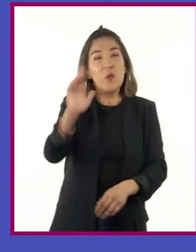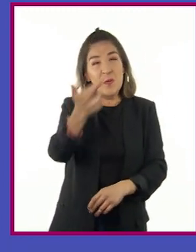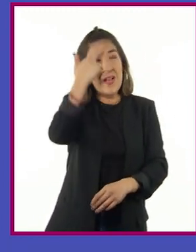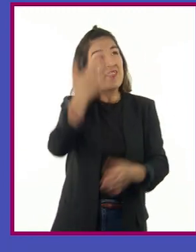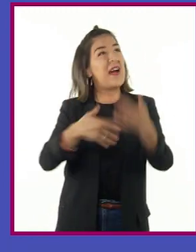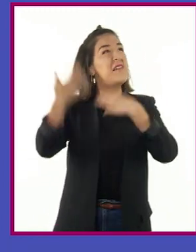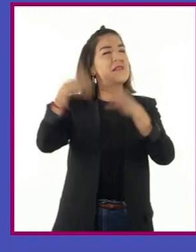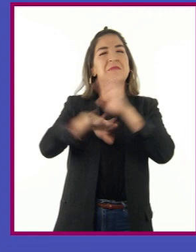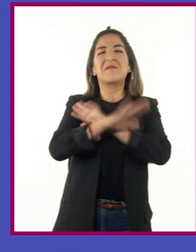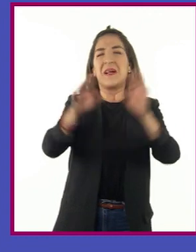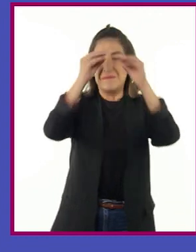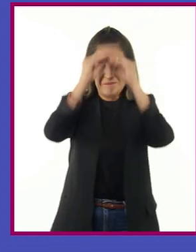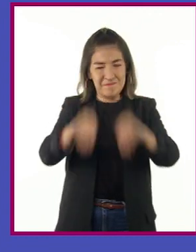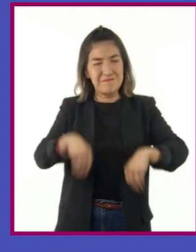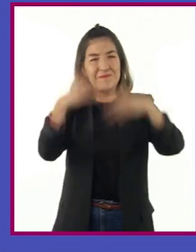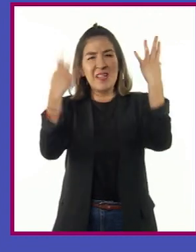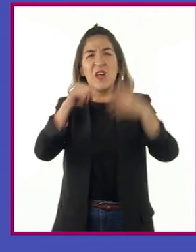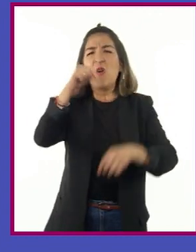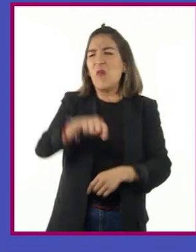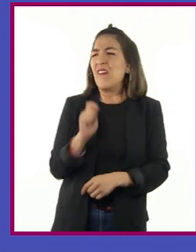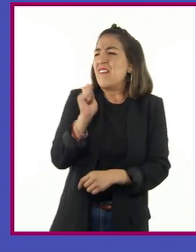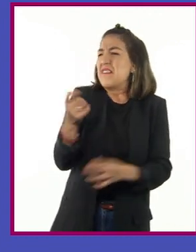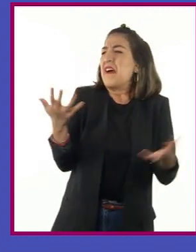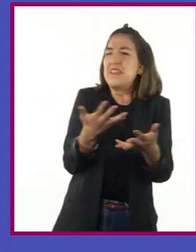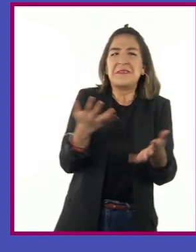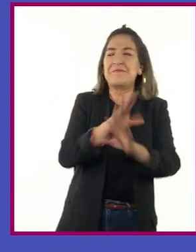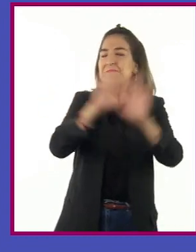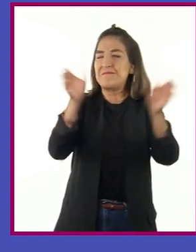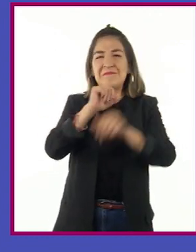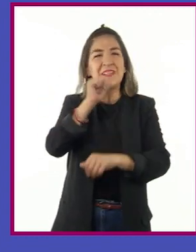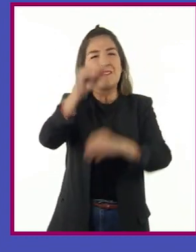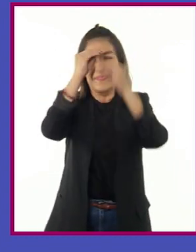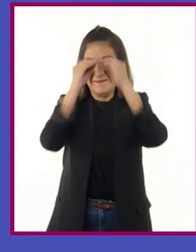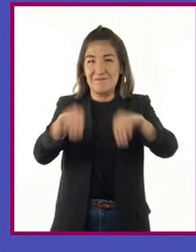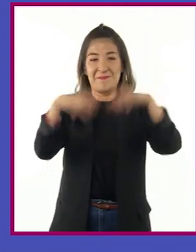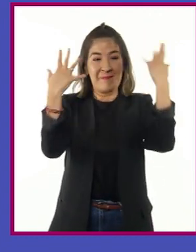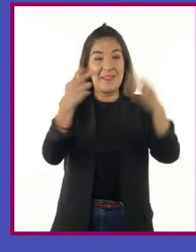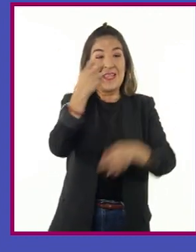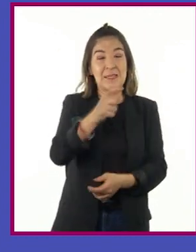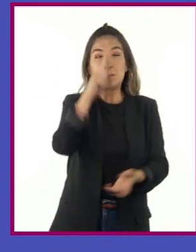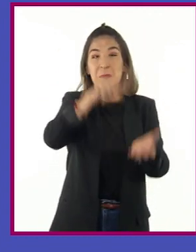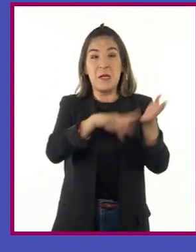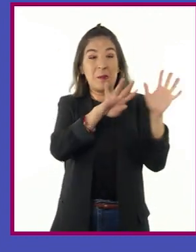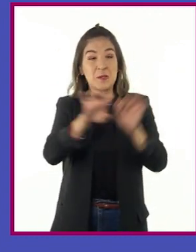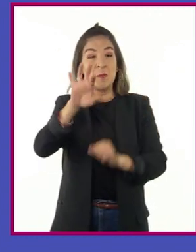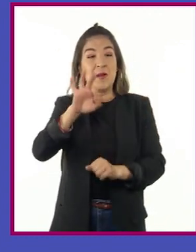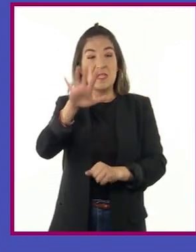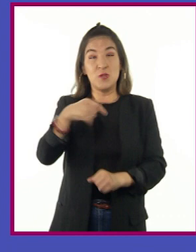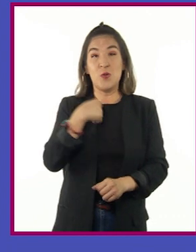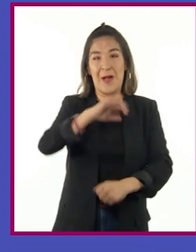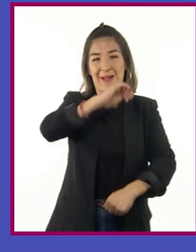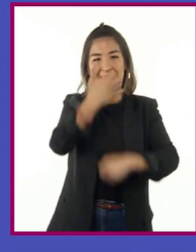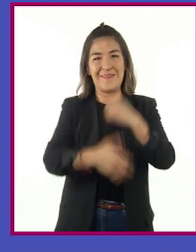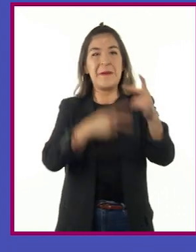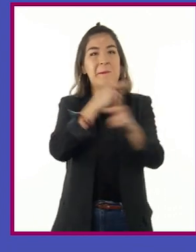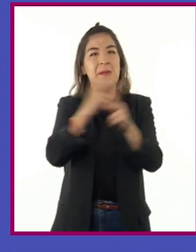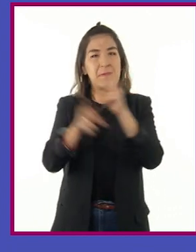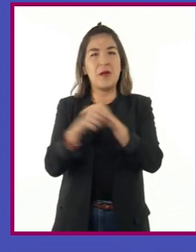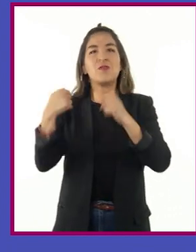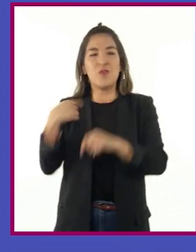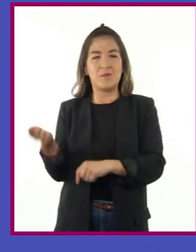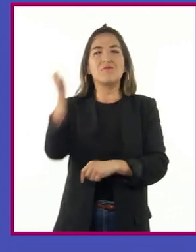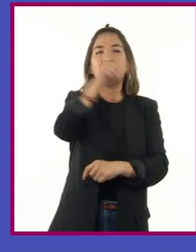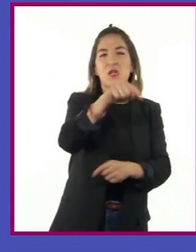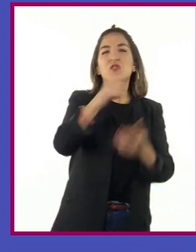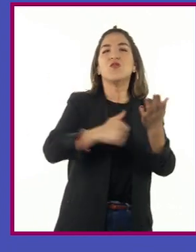por la mañana. En 1945, al terminar la preparatoria, me fui a la Ciudad de México para estudiar